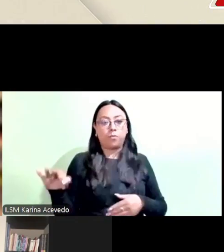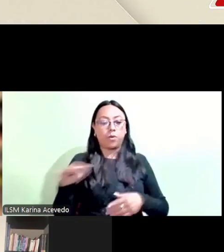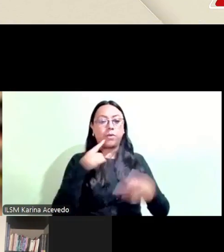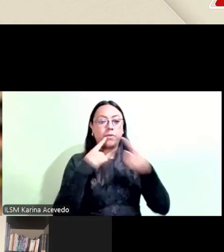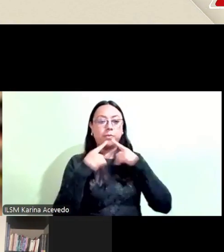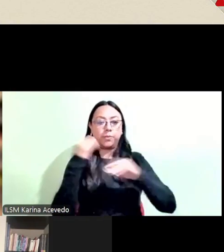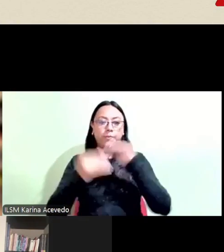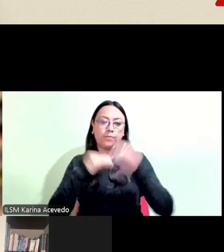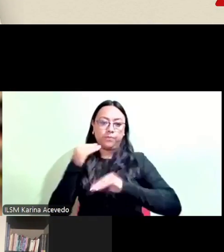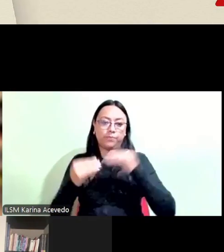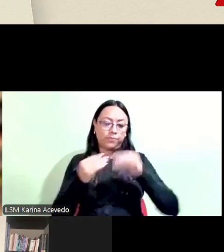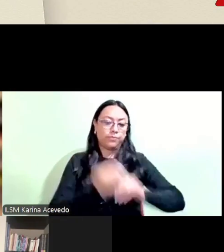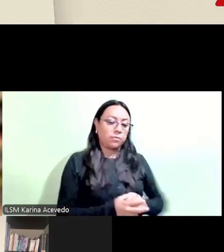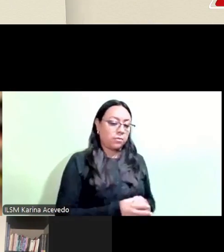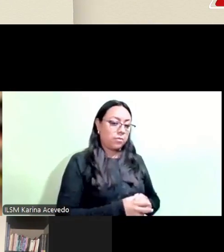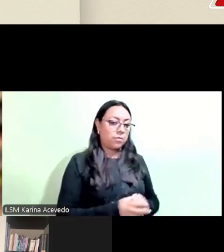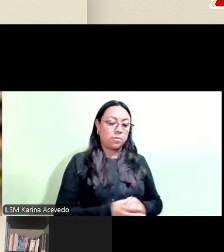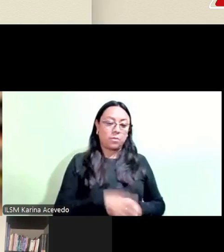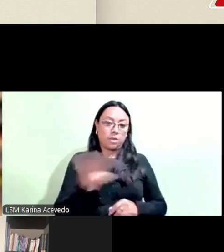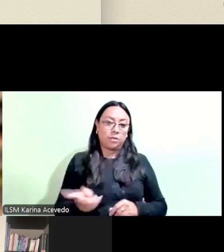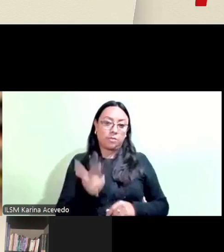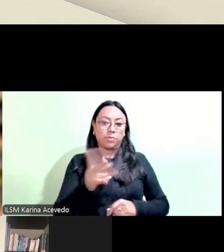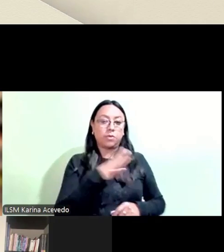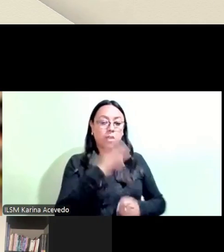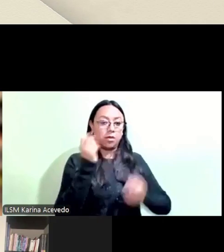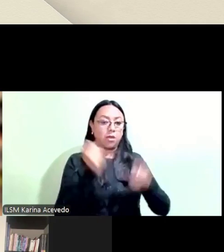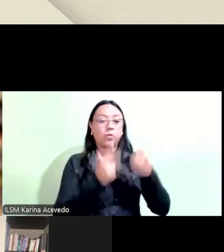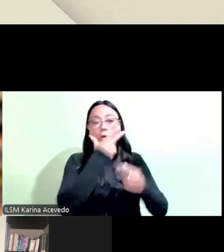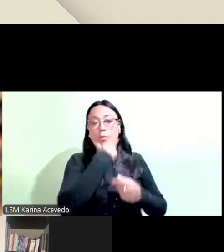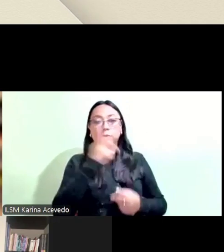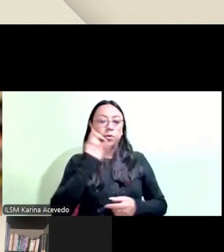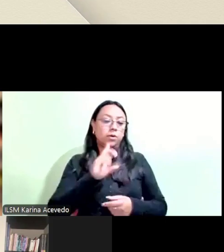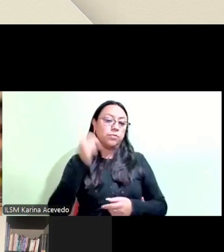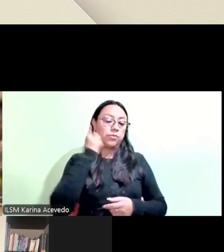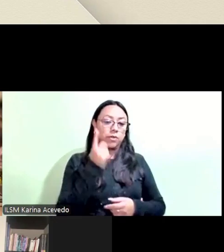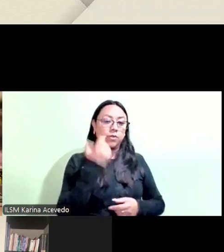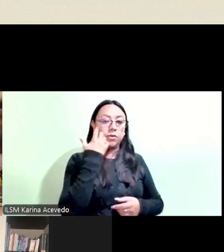dictamen. ¿Alguna o alguno de los presentes quiere hacer uso de la palabra?